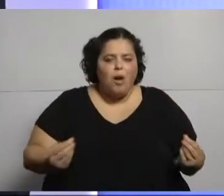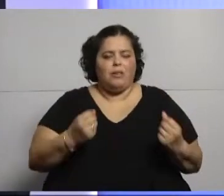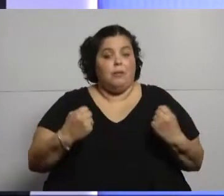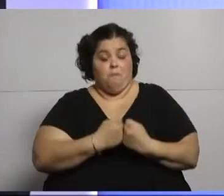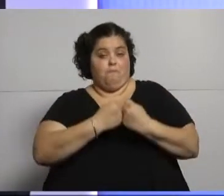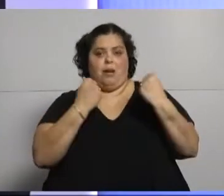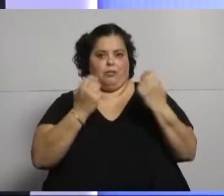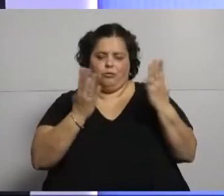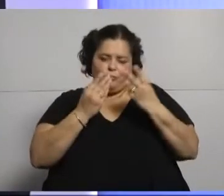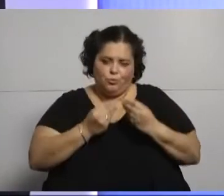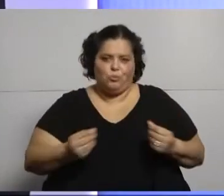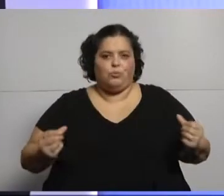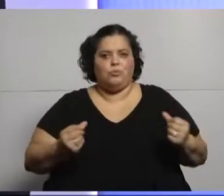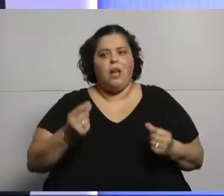Guaira.